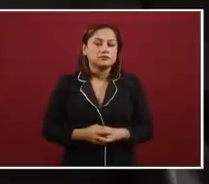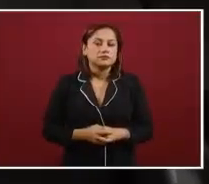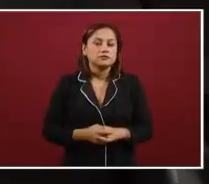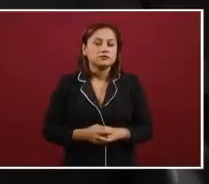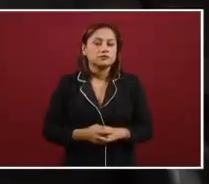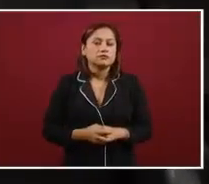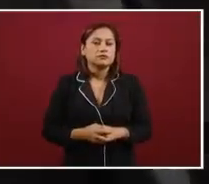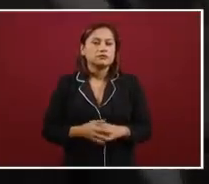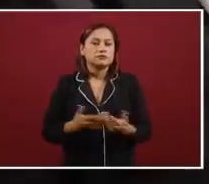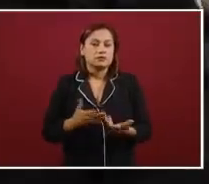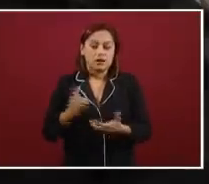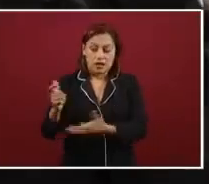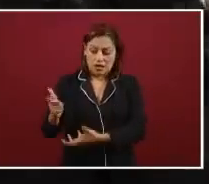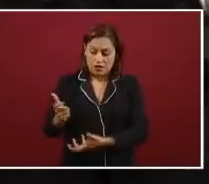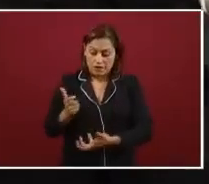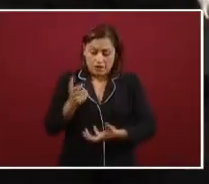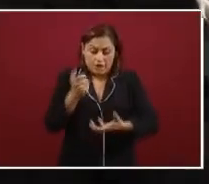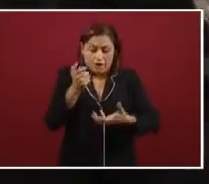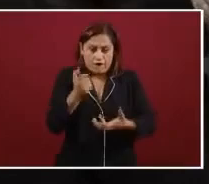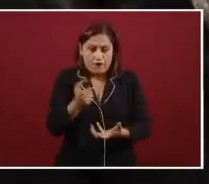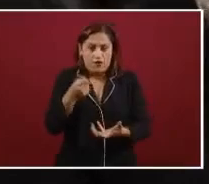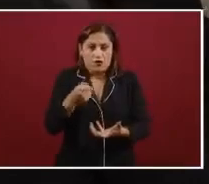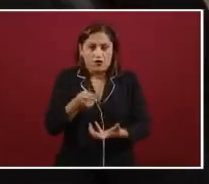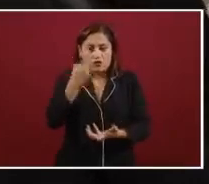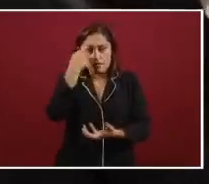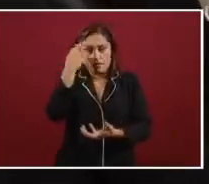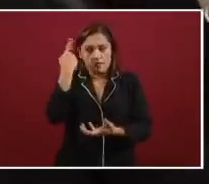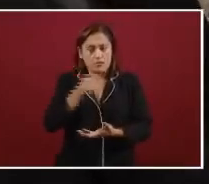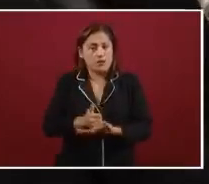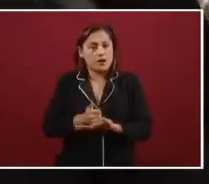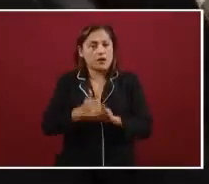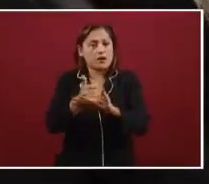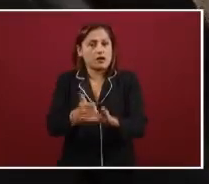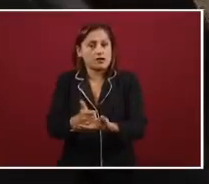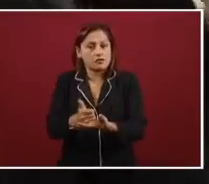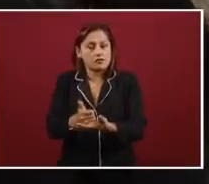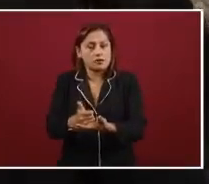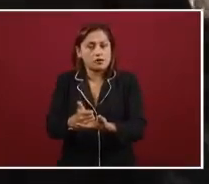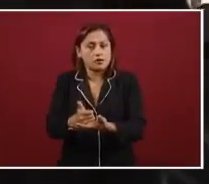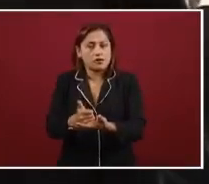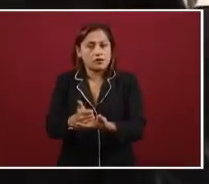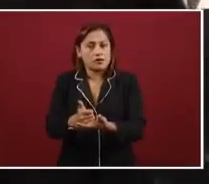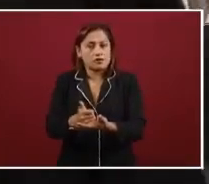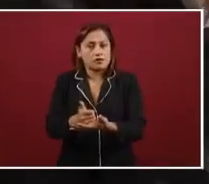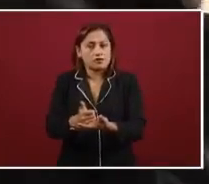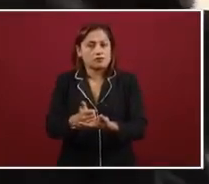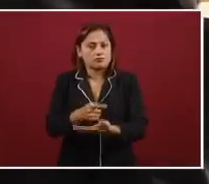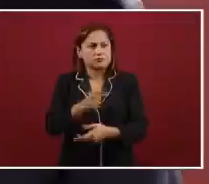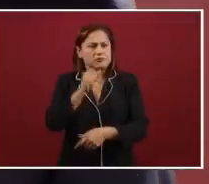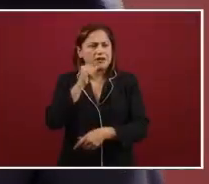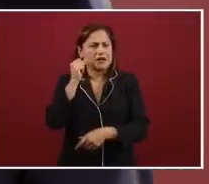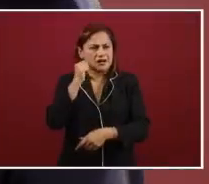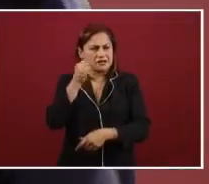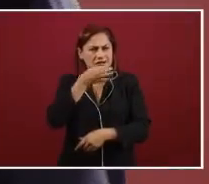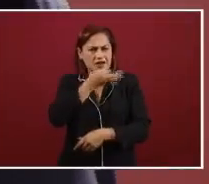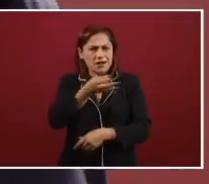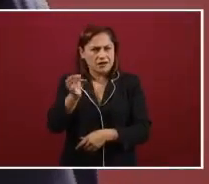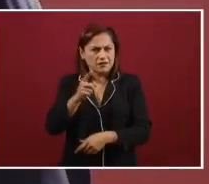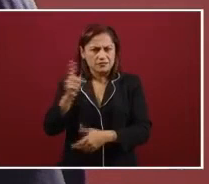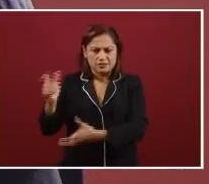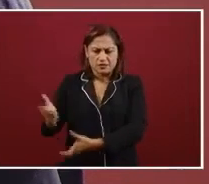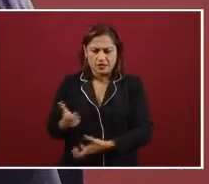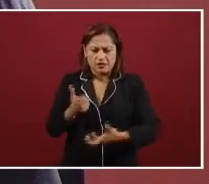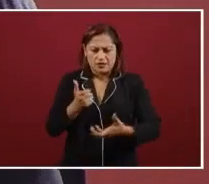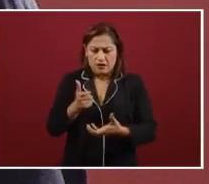Del Fondo de Estabilización. O sea, ayer se anunció que el Fondo de Estabilización va a ir para… Sí, eso sí se requiere.